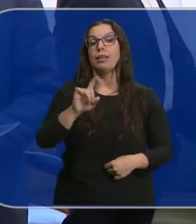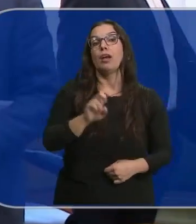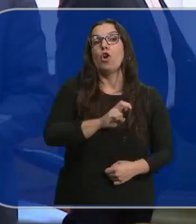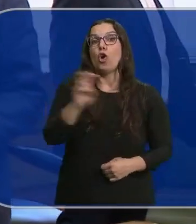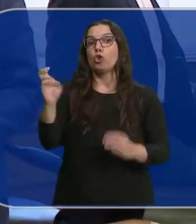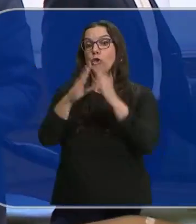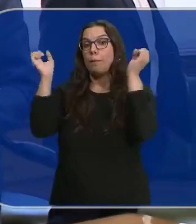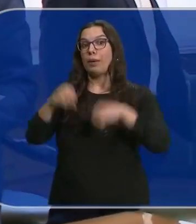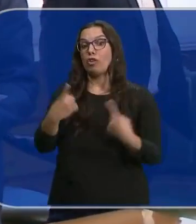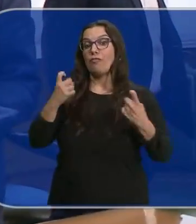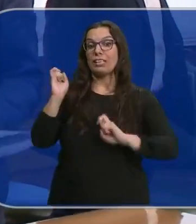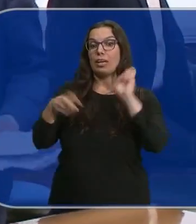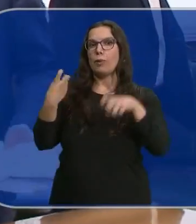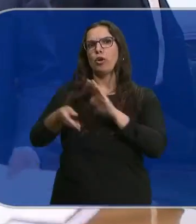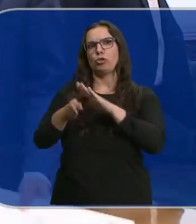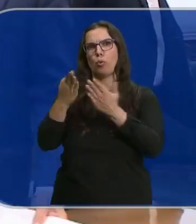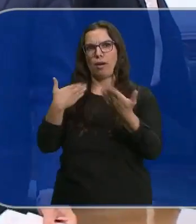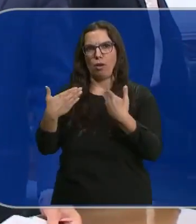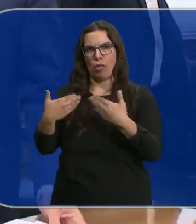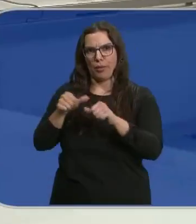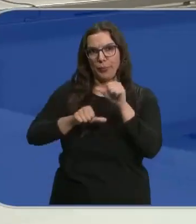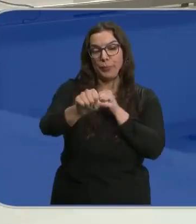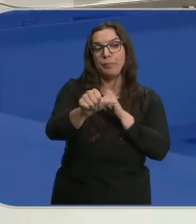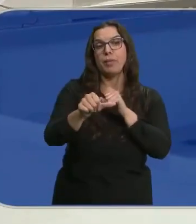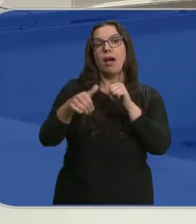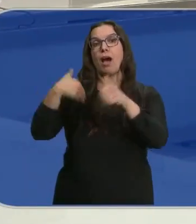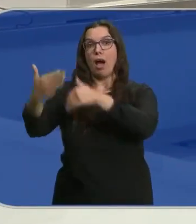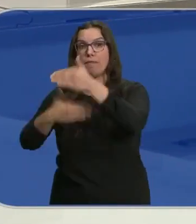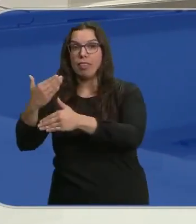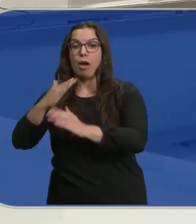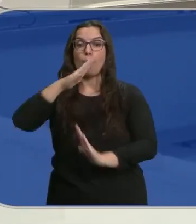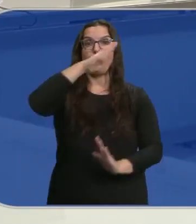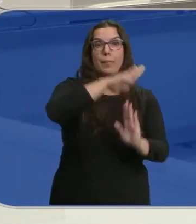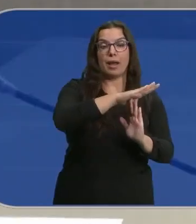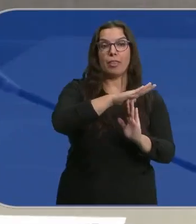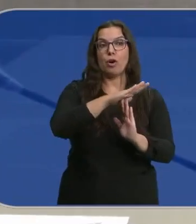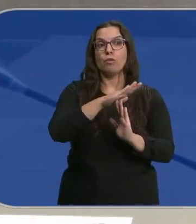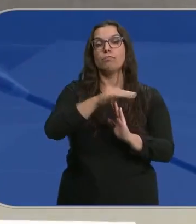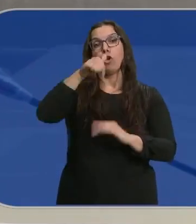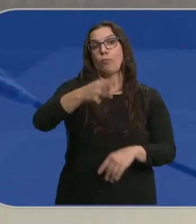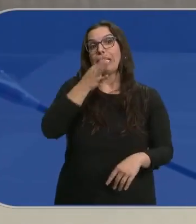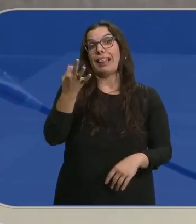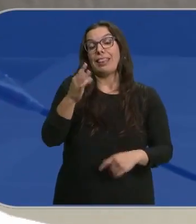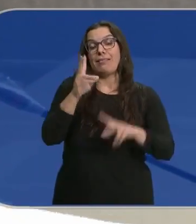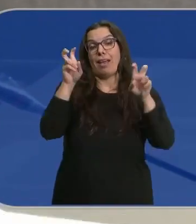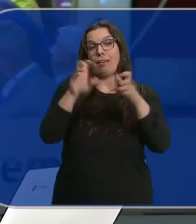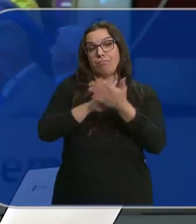de ser renovados, se sigue trabajando. De lo que avanza y de lo que está totalmente estancado, se debería hablar esta